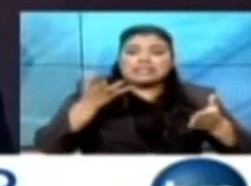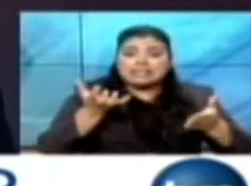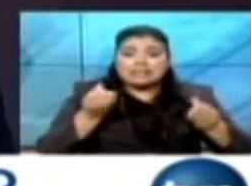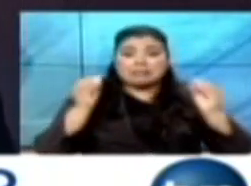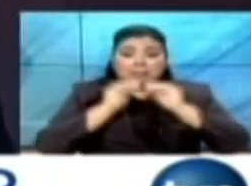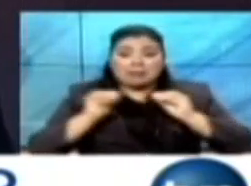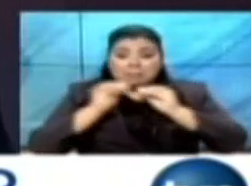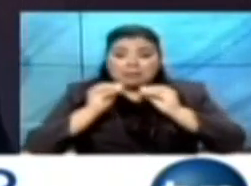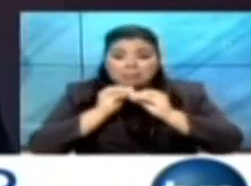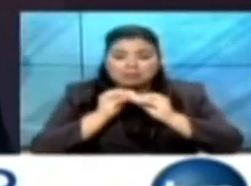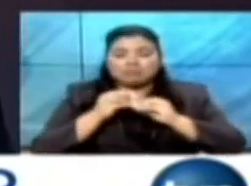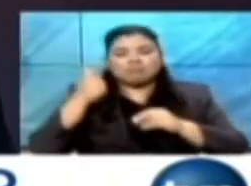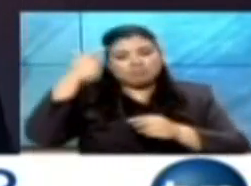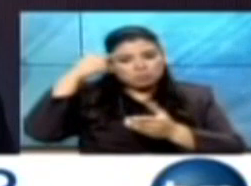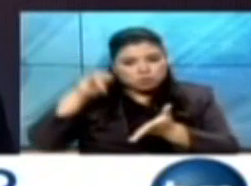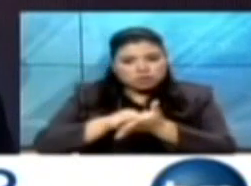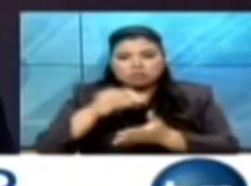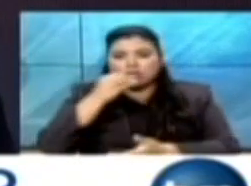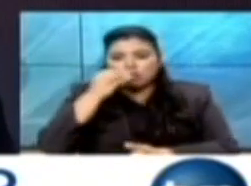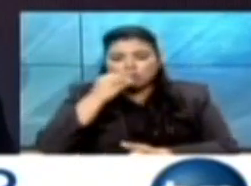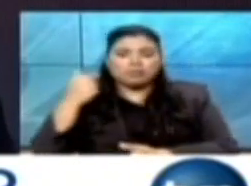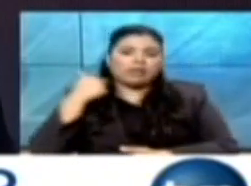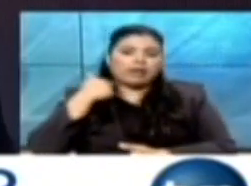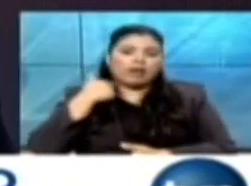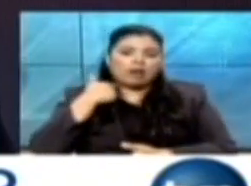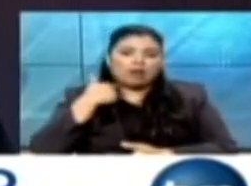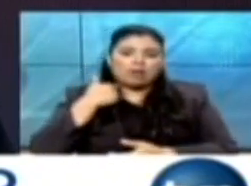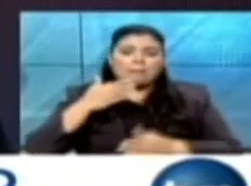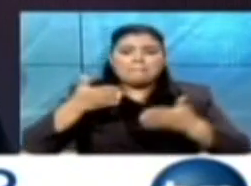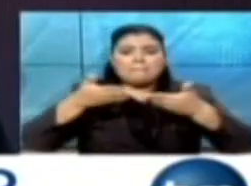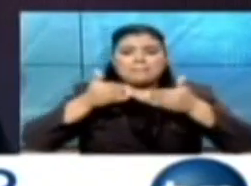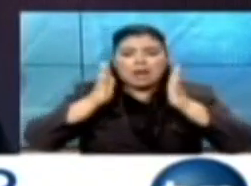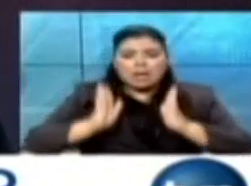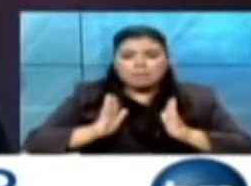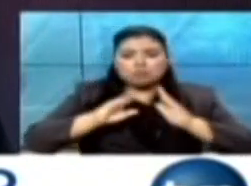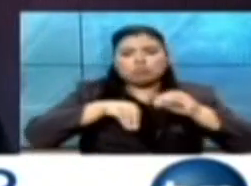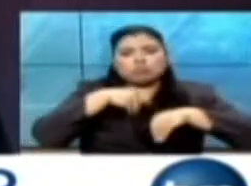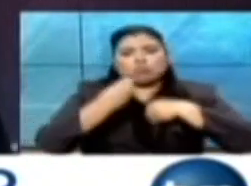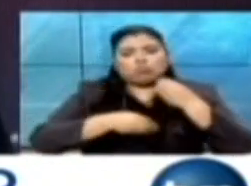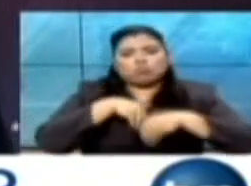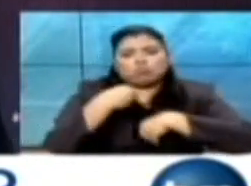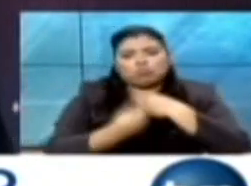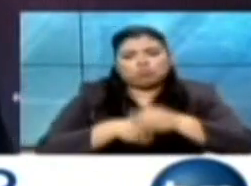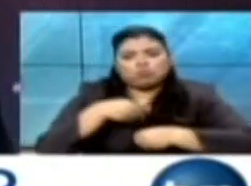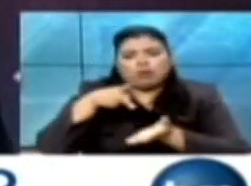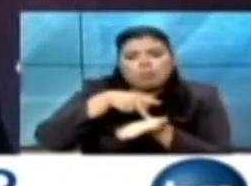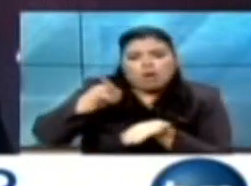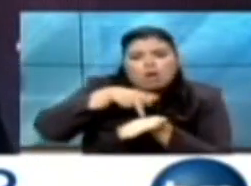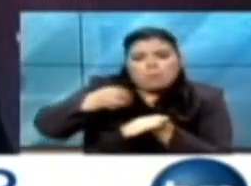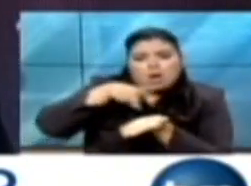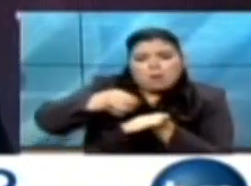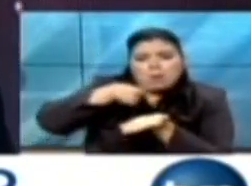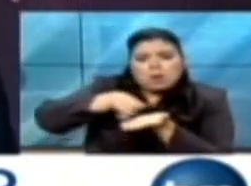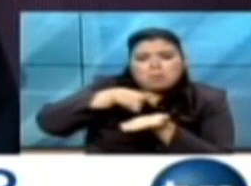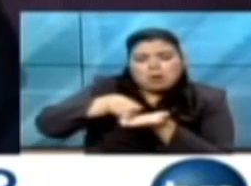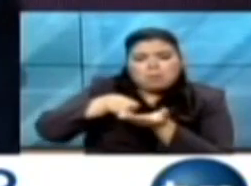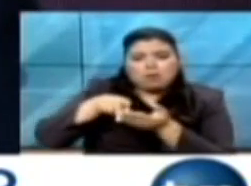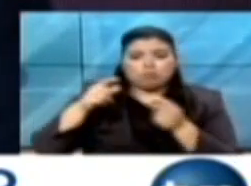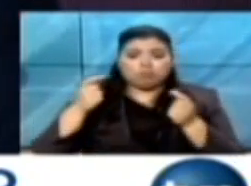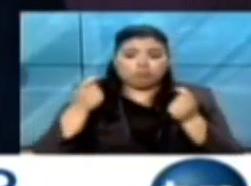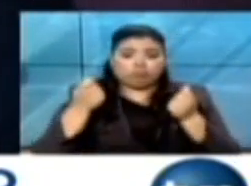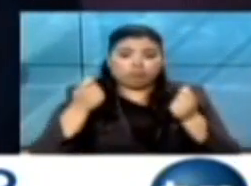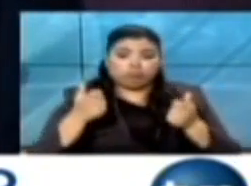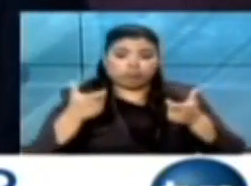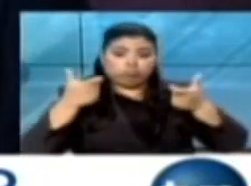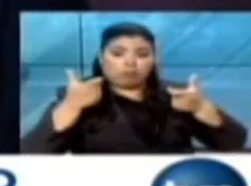la extraordinaria ganancia a costilla del pueblo. Por eso se van a bajar los precios y se van a congelar. Usted dice si el